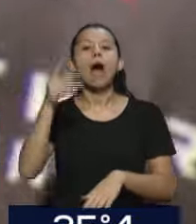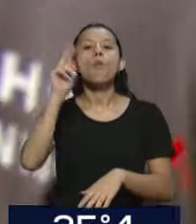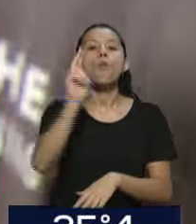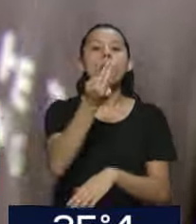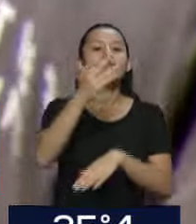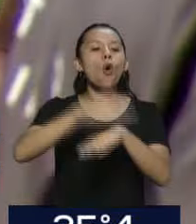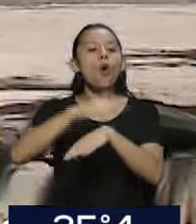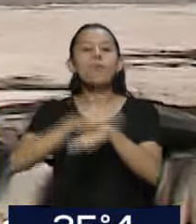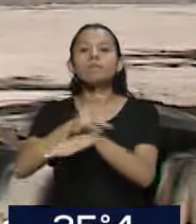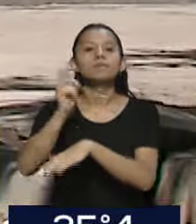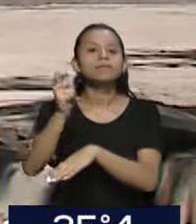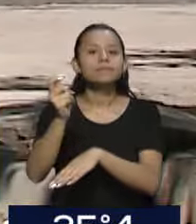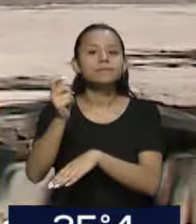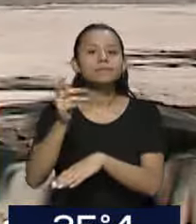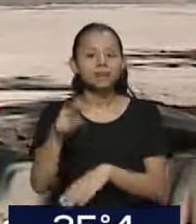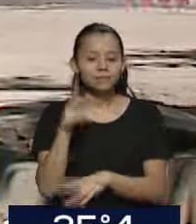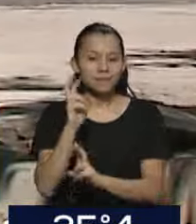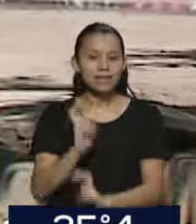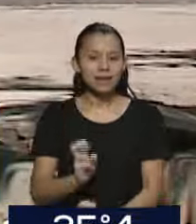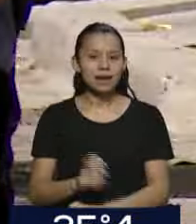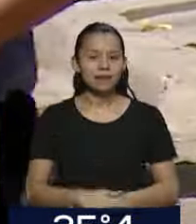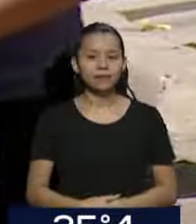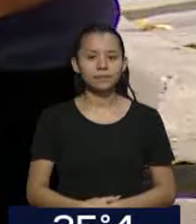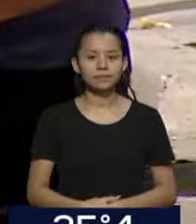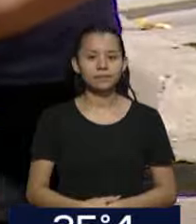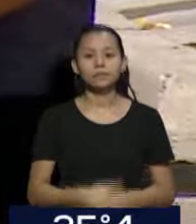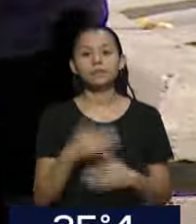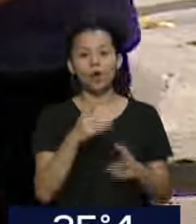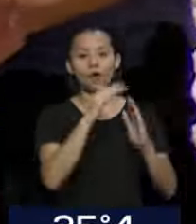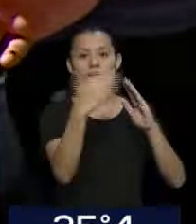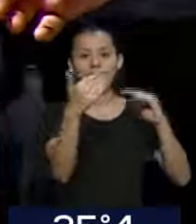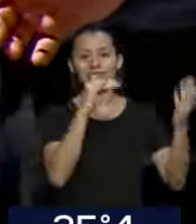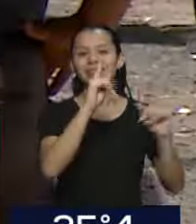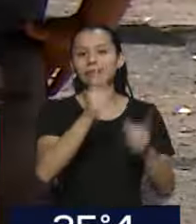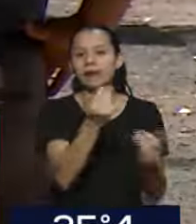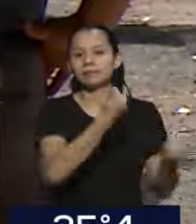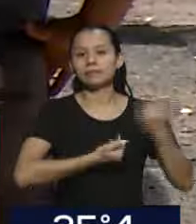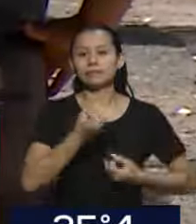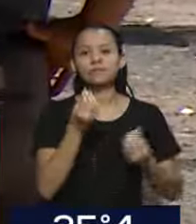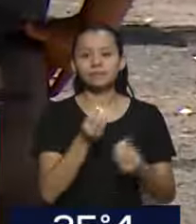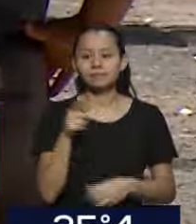culposo. Dato no menor es el que también decían los vecinos. Ambos venían